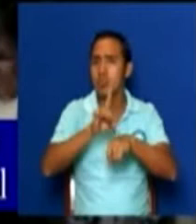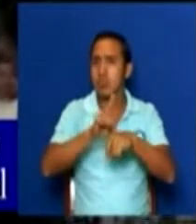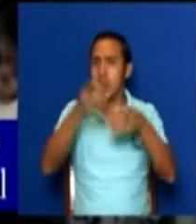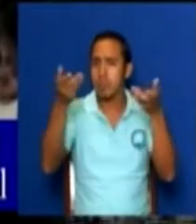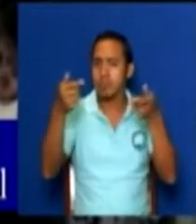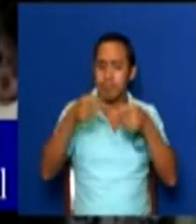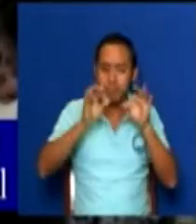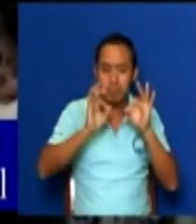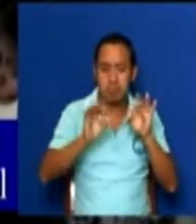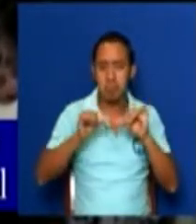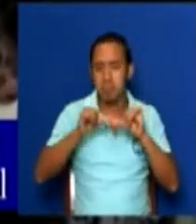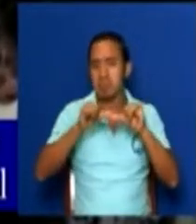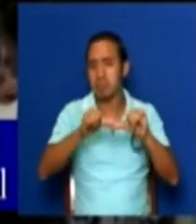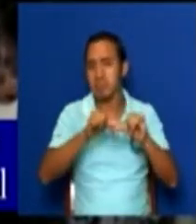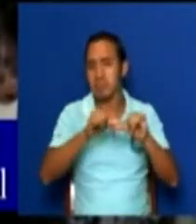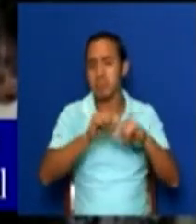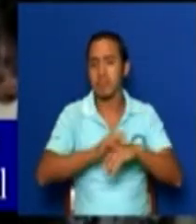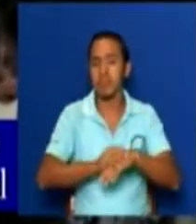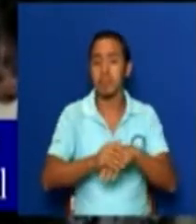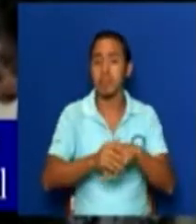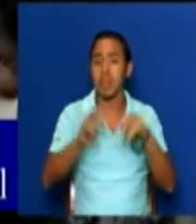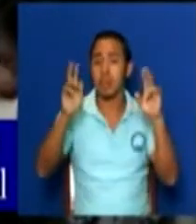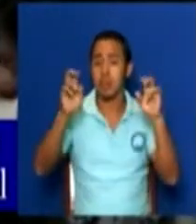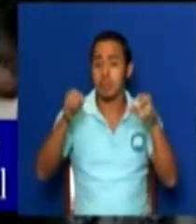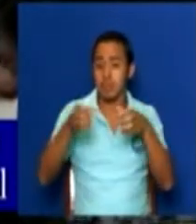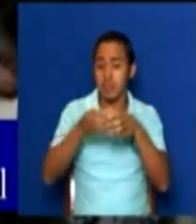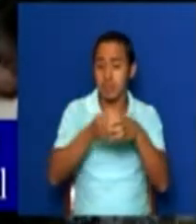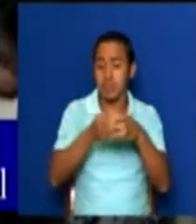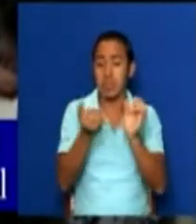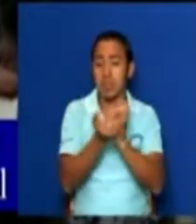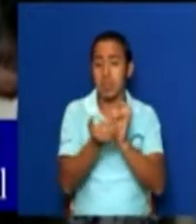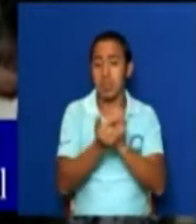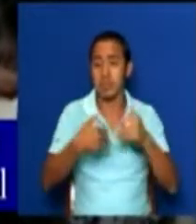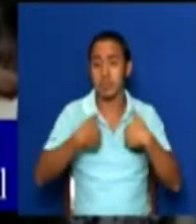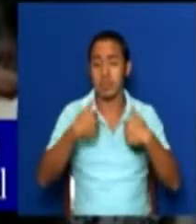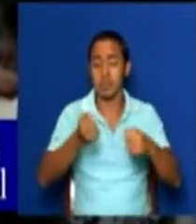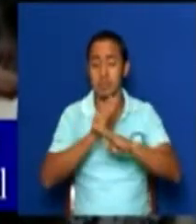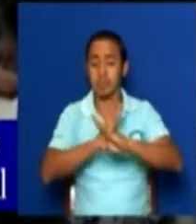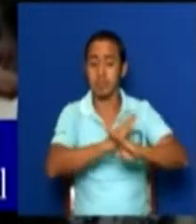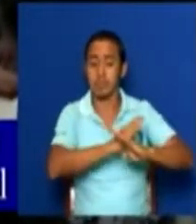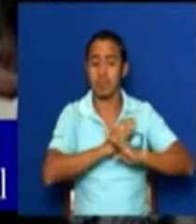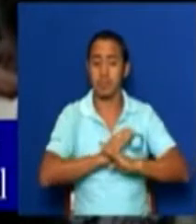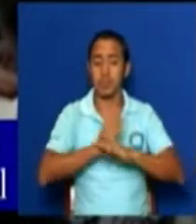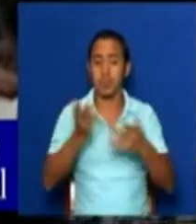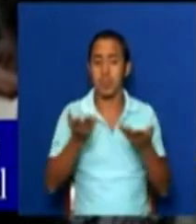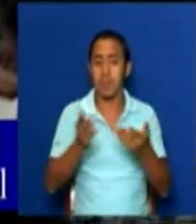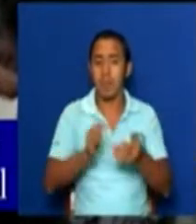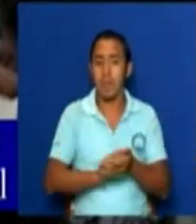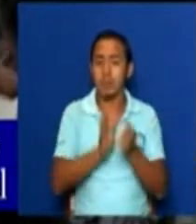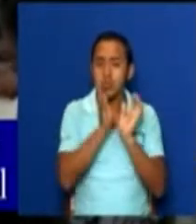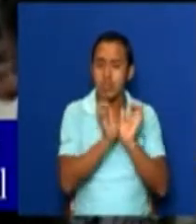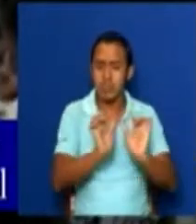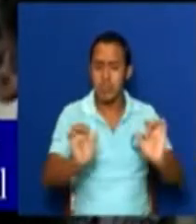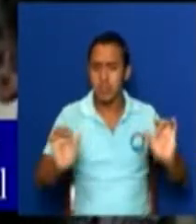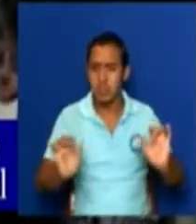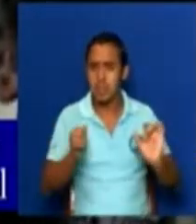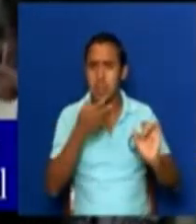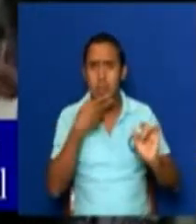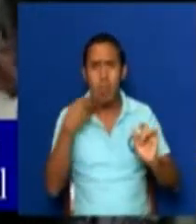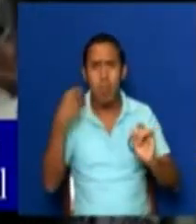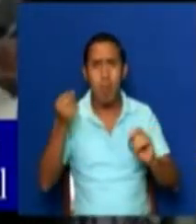de la salud comunitaria, tenemos la salud preventiva, evitando los embarazos de nuestras niñas y nuestras